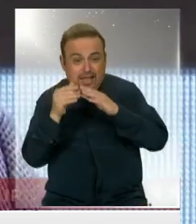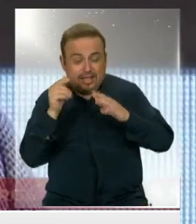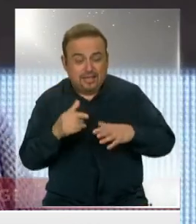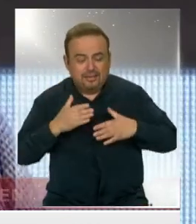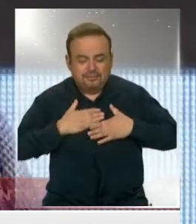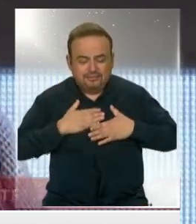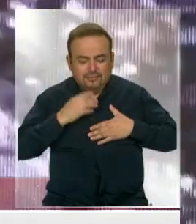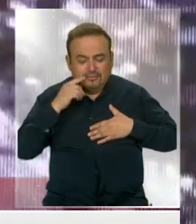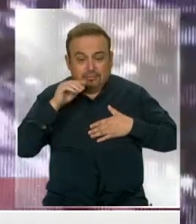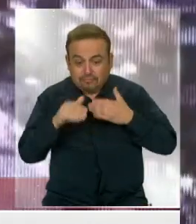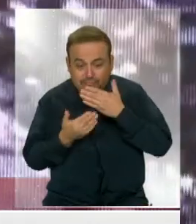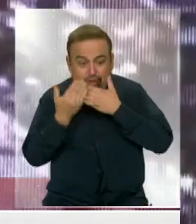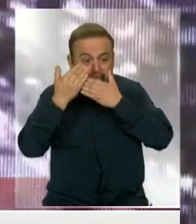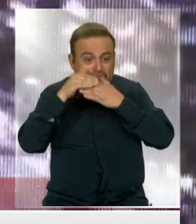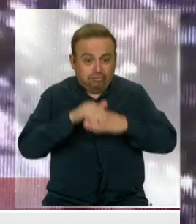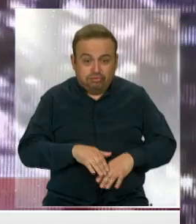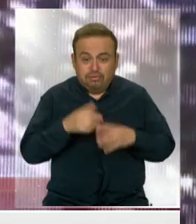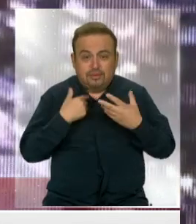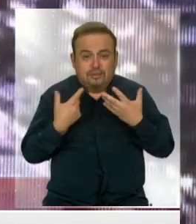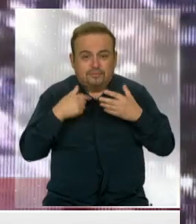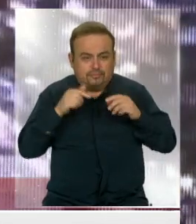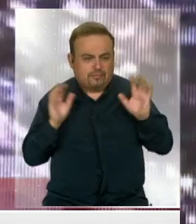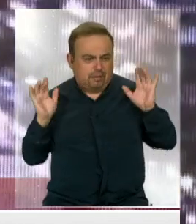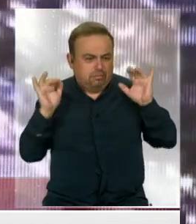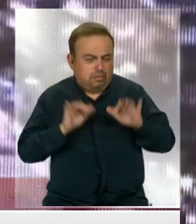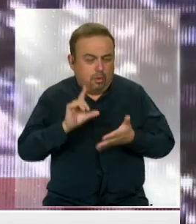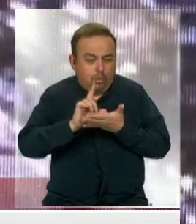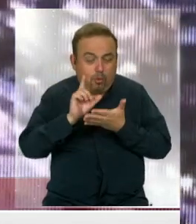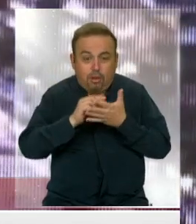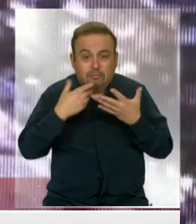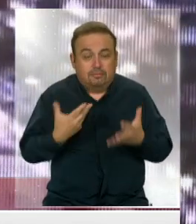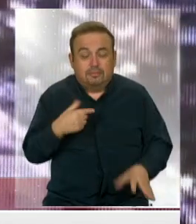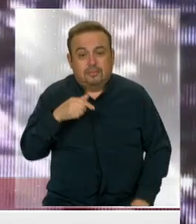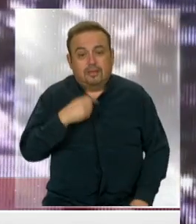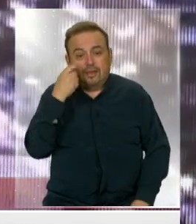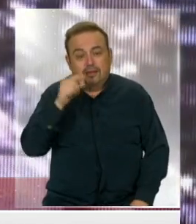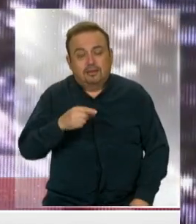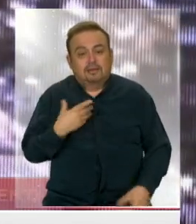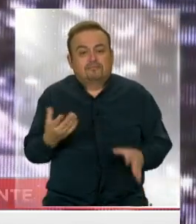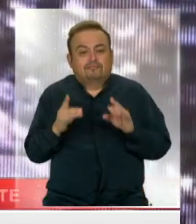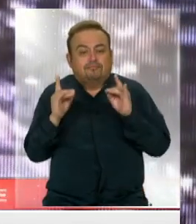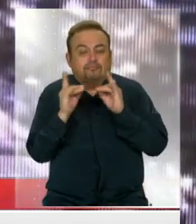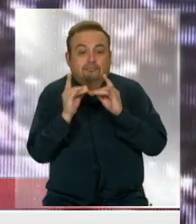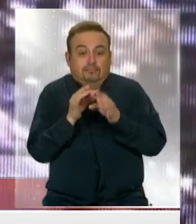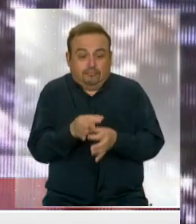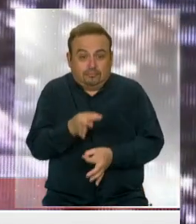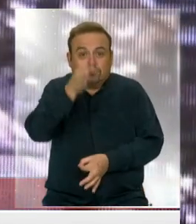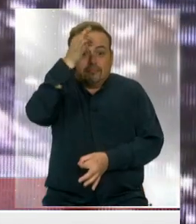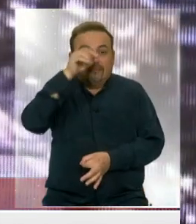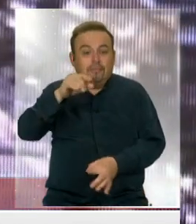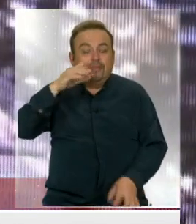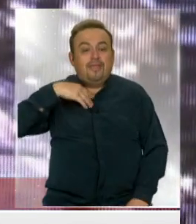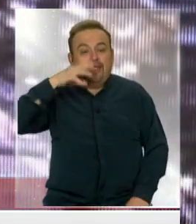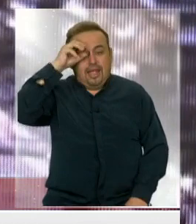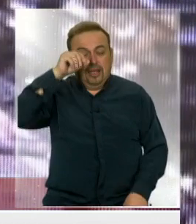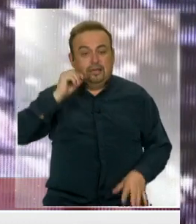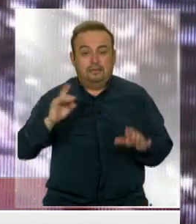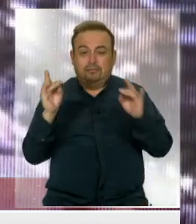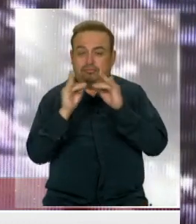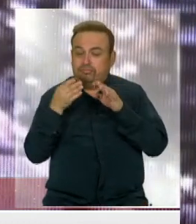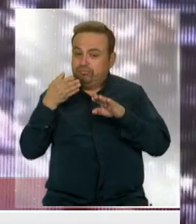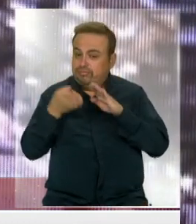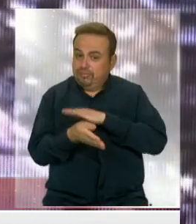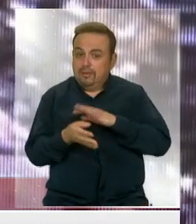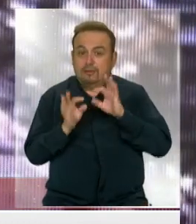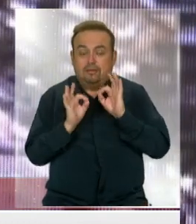de vigilia seguramente, de concentración en algún punto, que uno entendería que sería el obelisco y un sepelio que va a